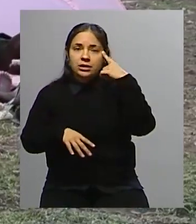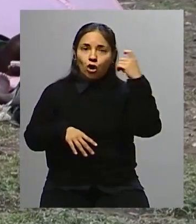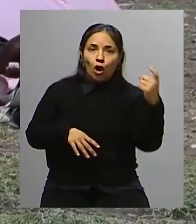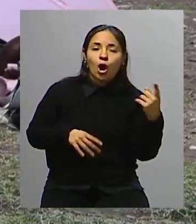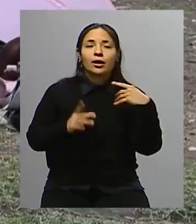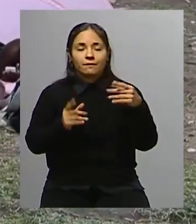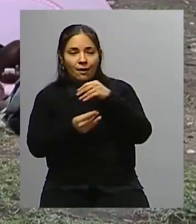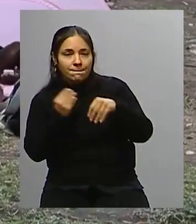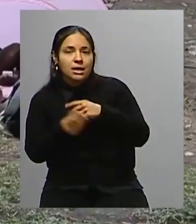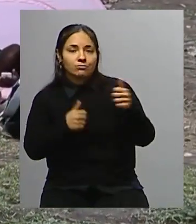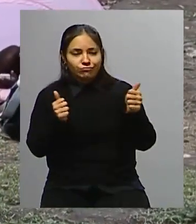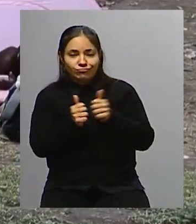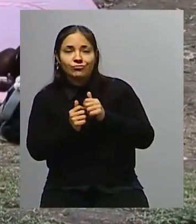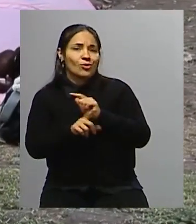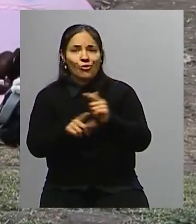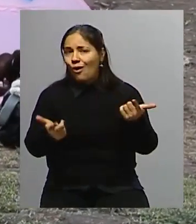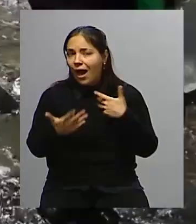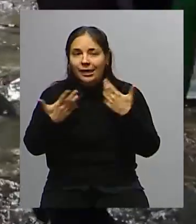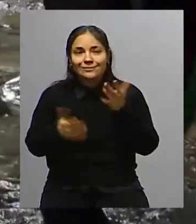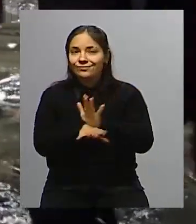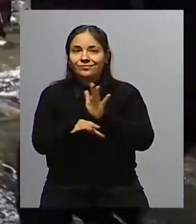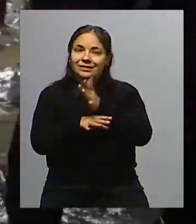contención familiar, etcétera, etcétera, ¿no?